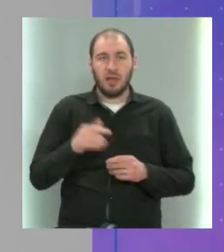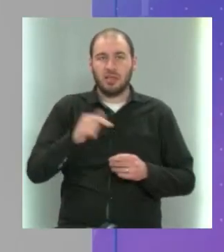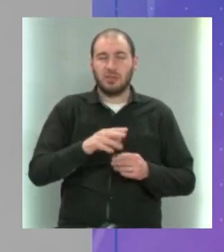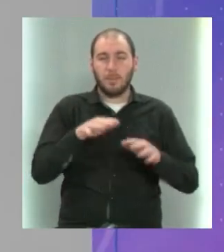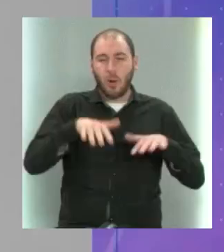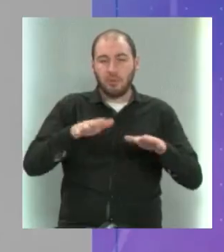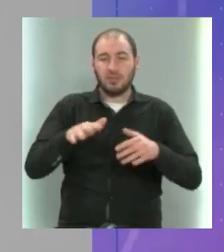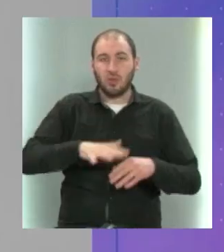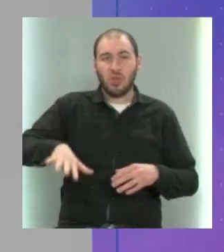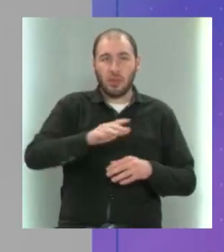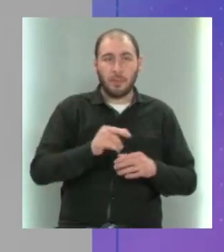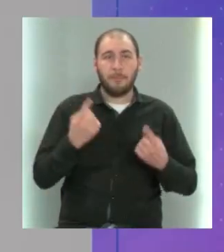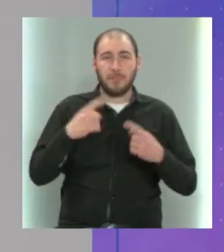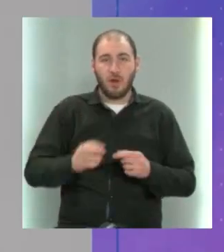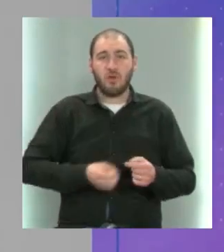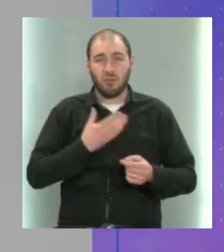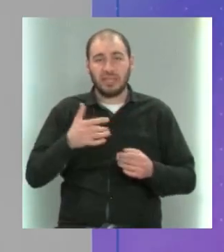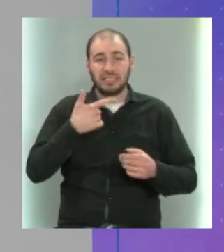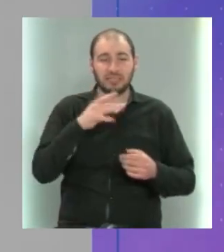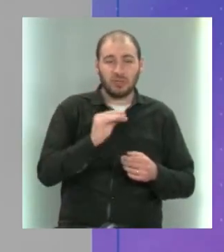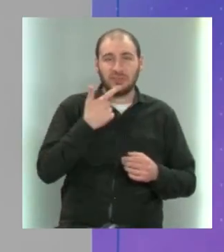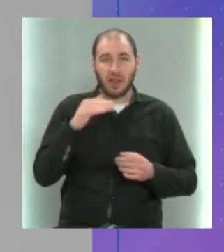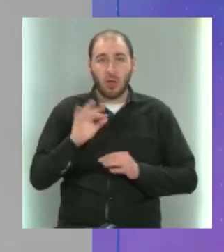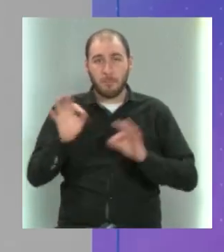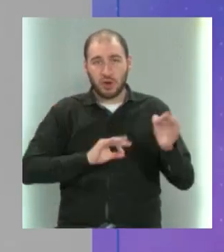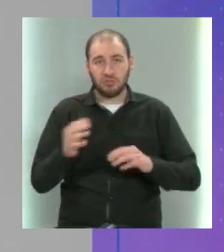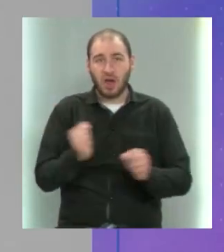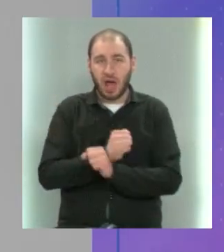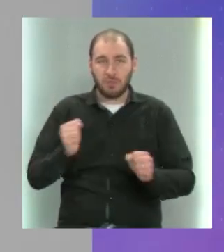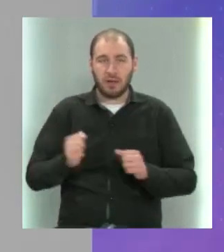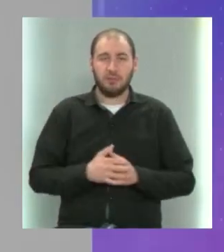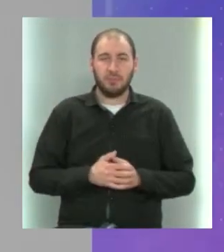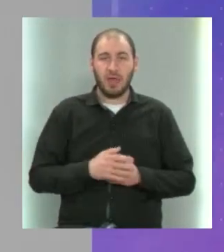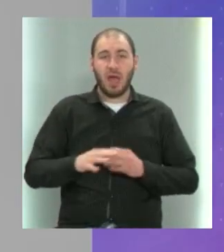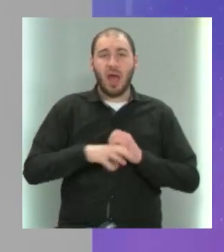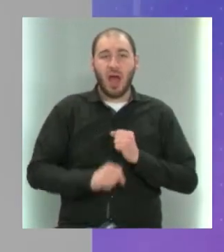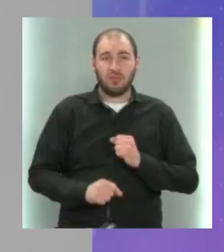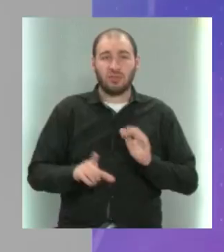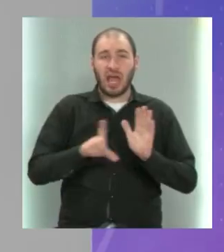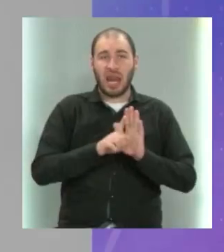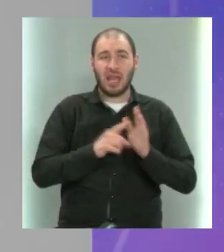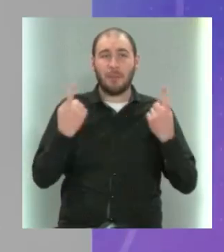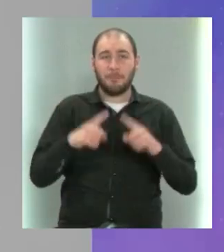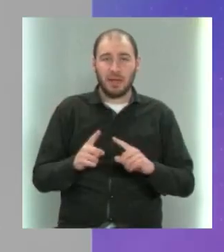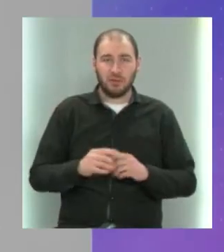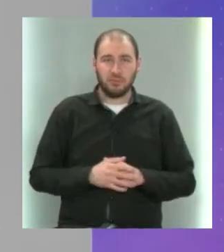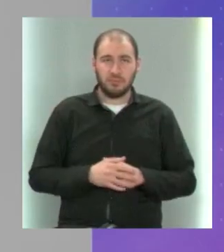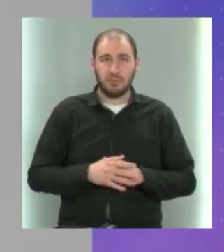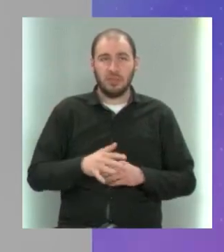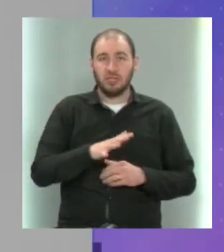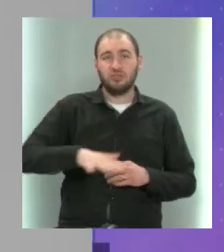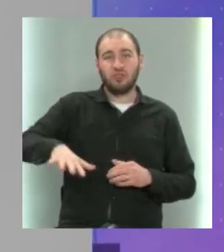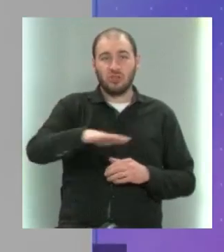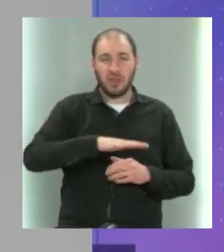movilización popular y sin embargo había voluntad en las cámaras para tratar el proyecto y aprobarlo, el aborto sería una ley, pero sin embargo en